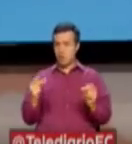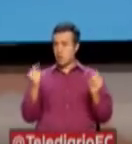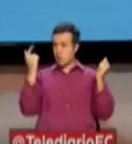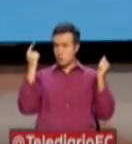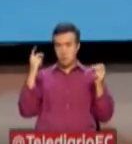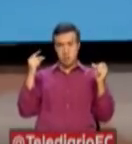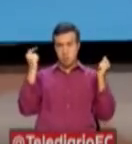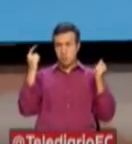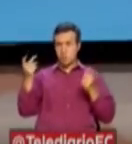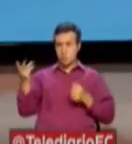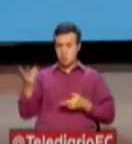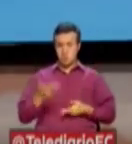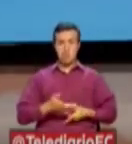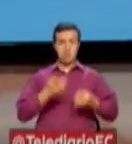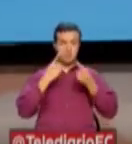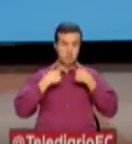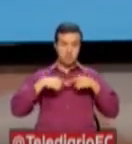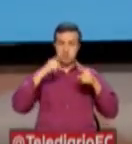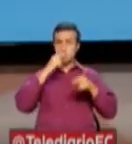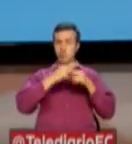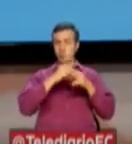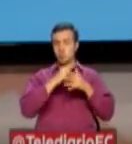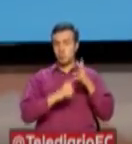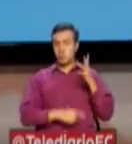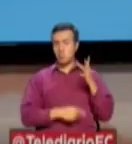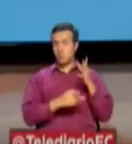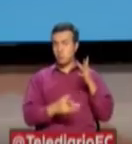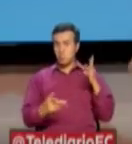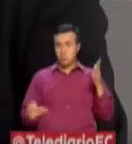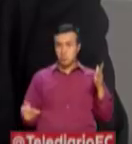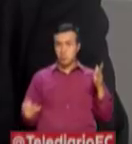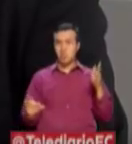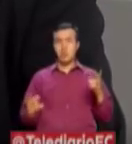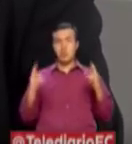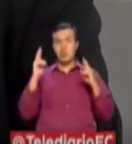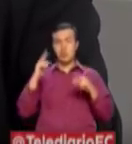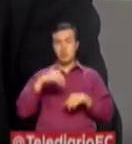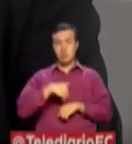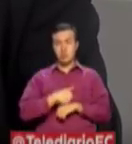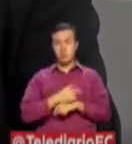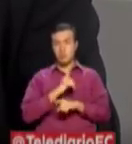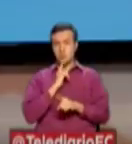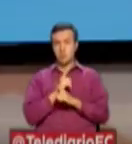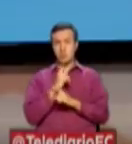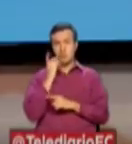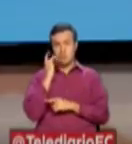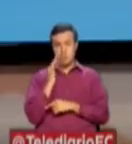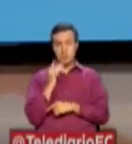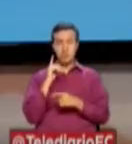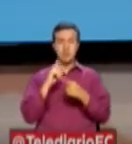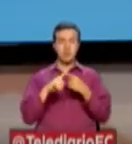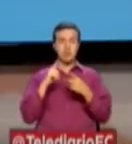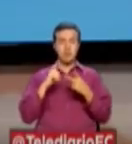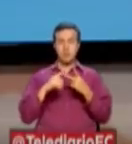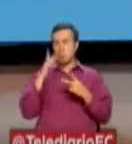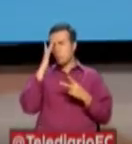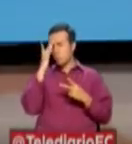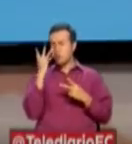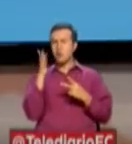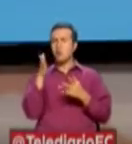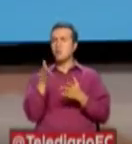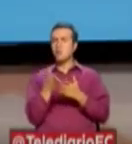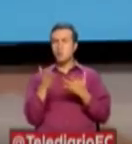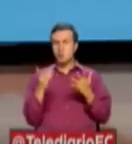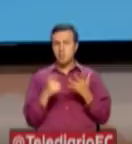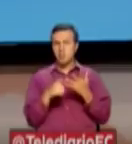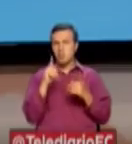haga pública esa lista y veremos qué es lo que diga a fechas y que día emotivos y que